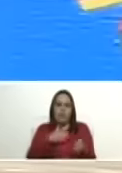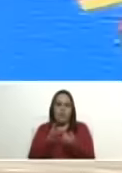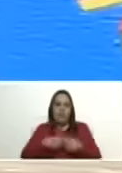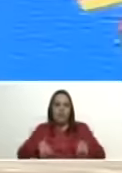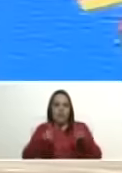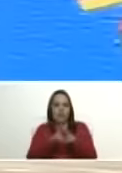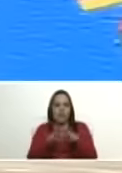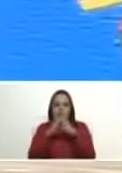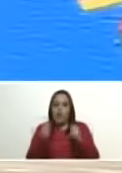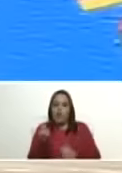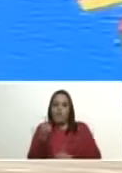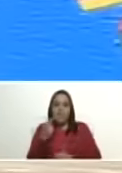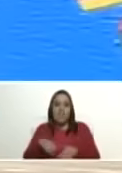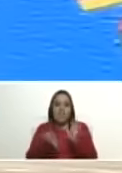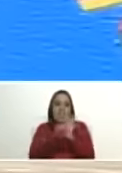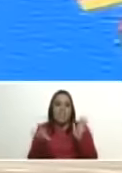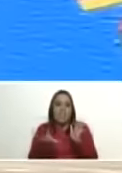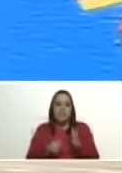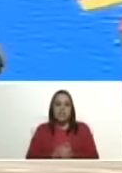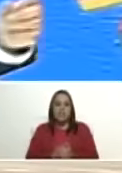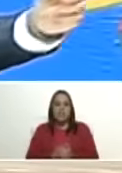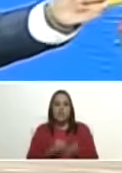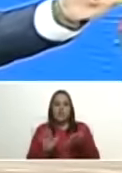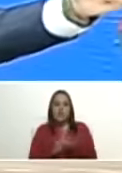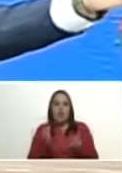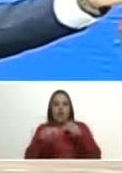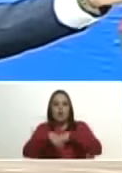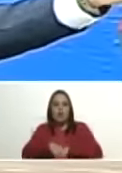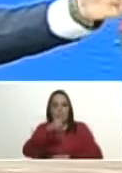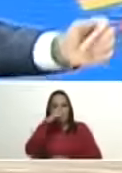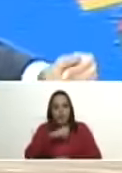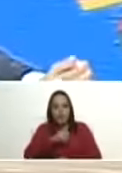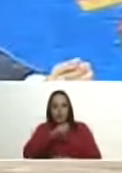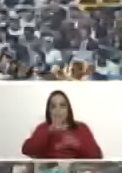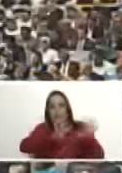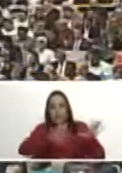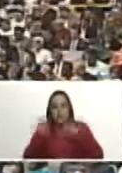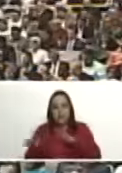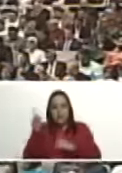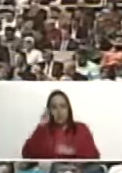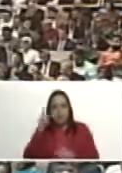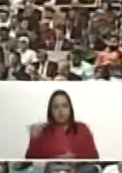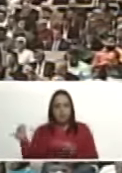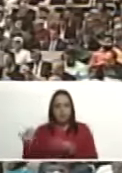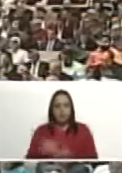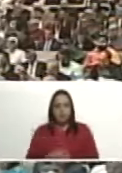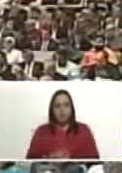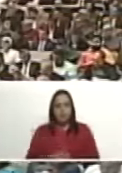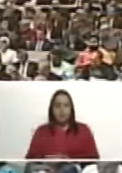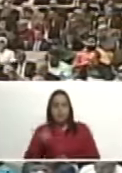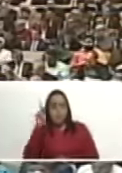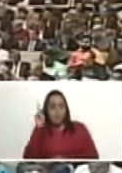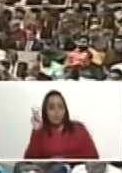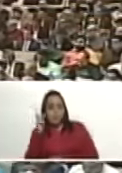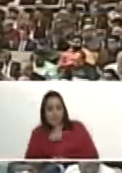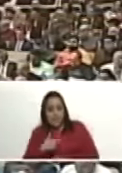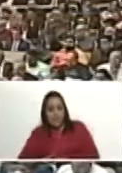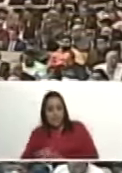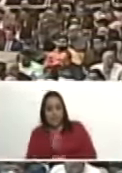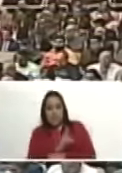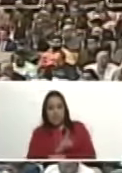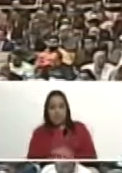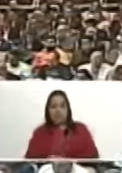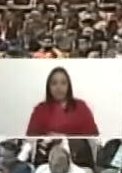totalmente ilegal, írrito y nulo del laudo arbitral del 99, profesor. Presidente, rápidamente, el tratado